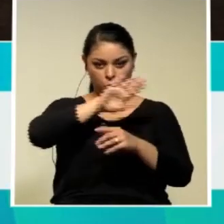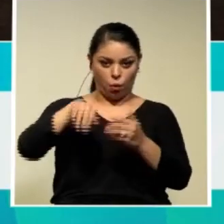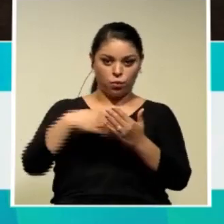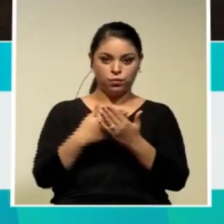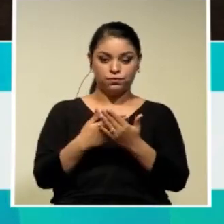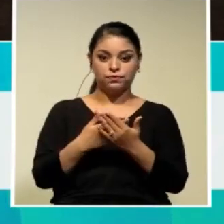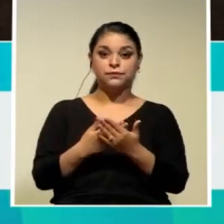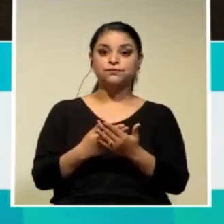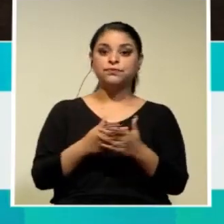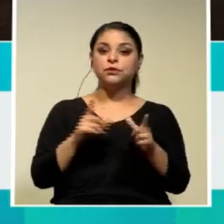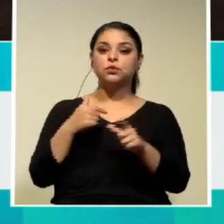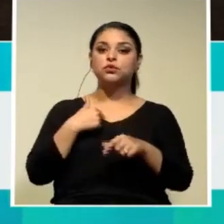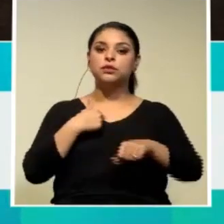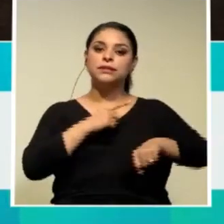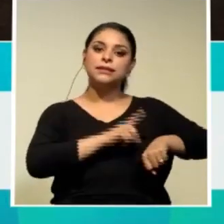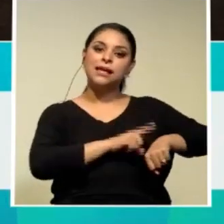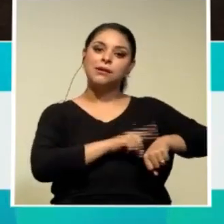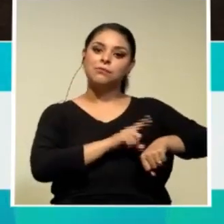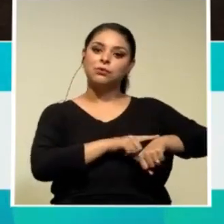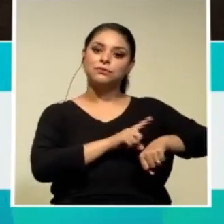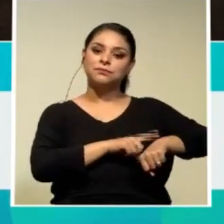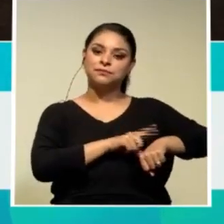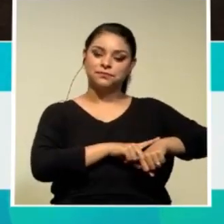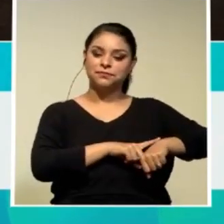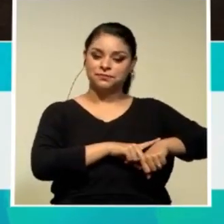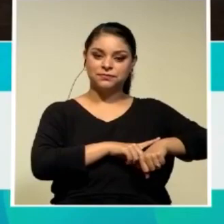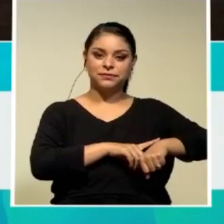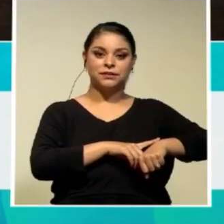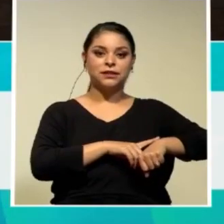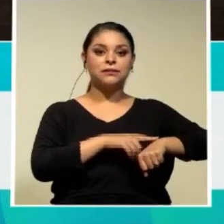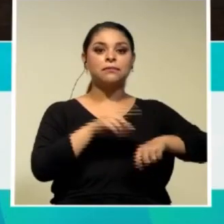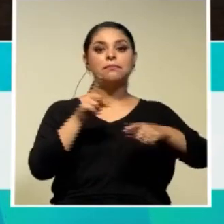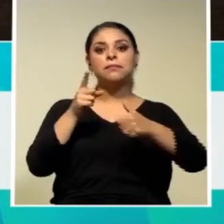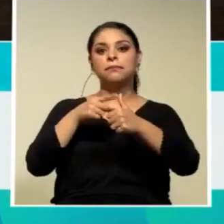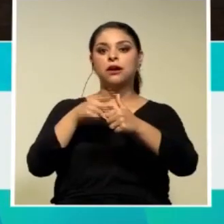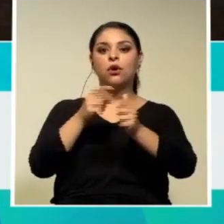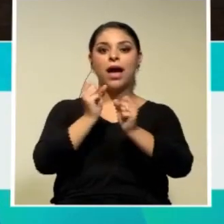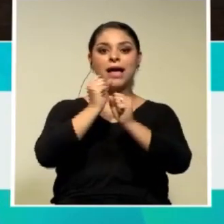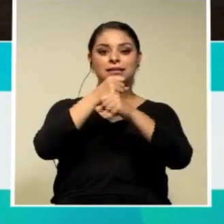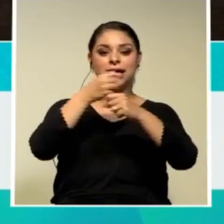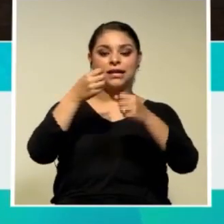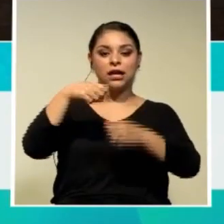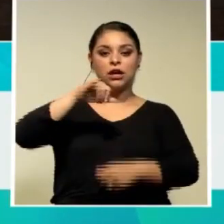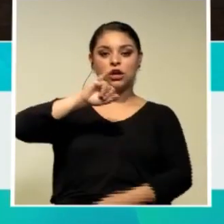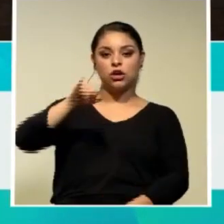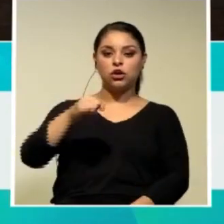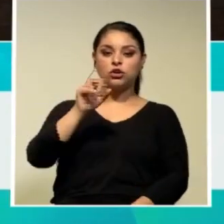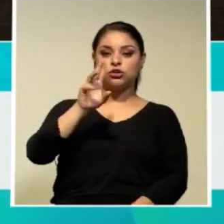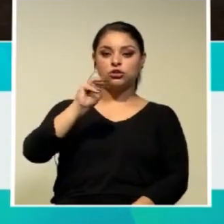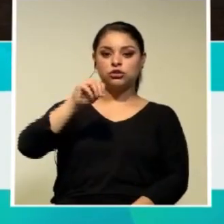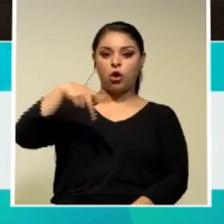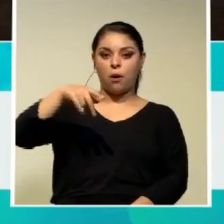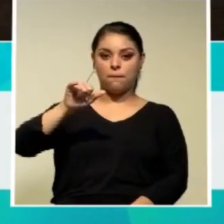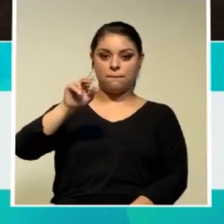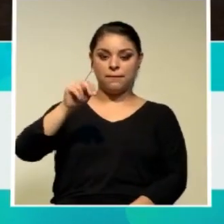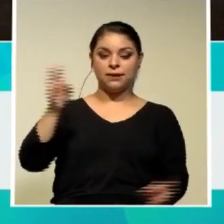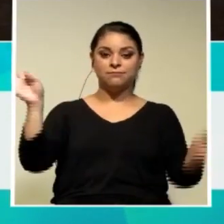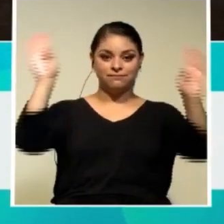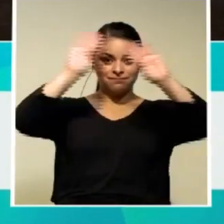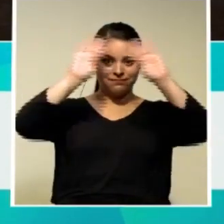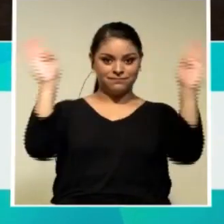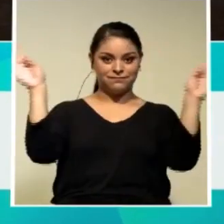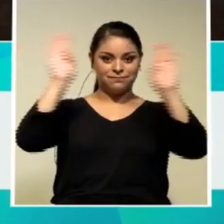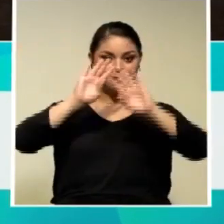mi marcador del tiempo que dice que faltan 3. Vamos a empezar con jumping. Entonces, jumping.